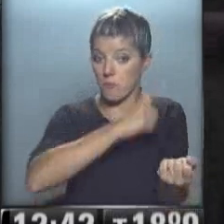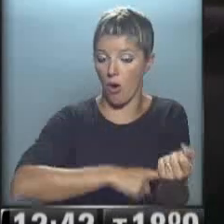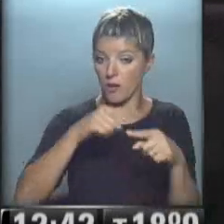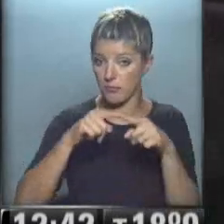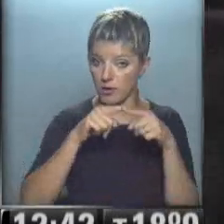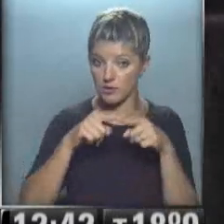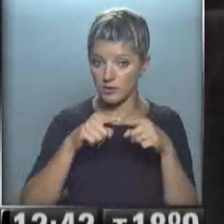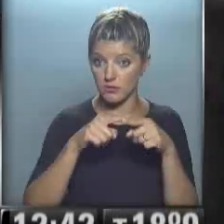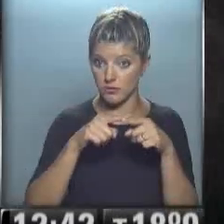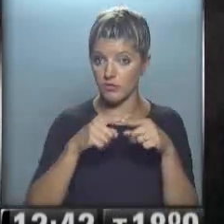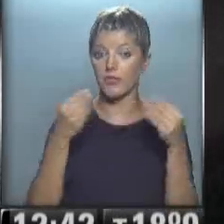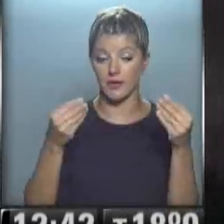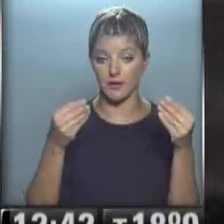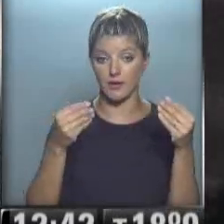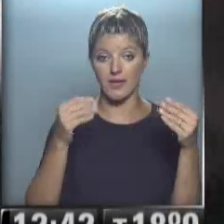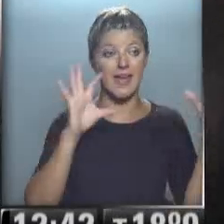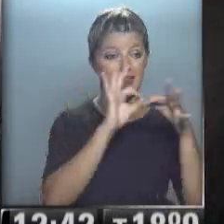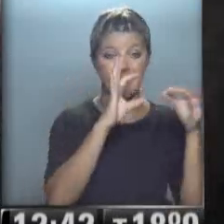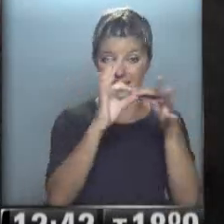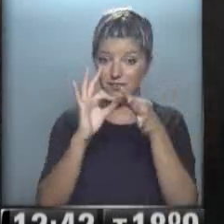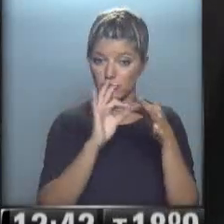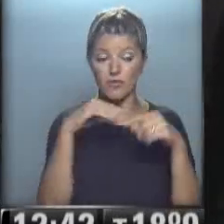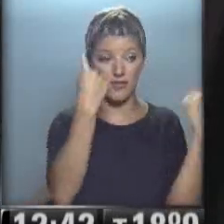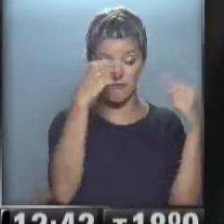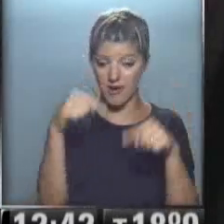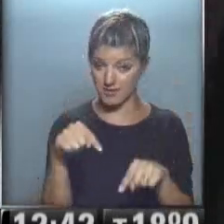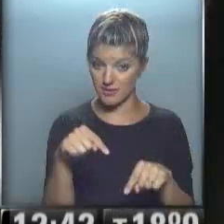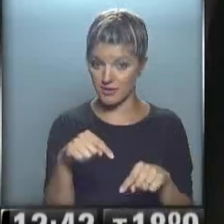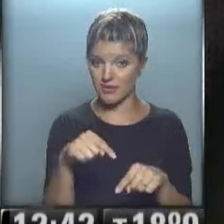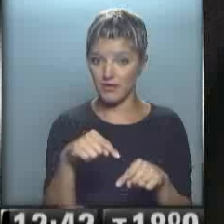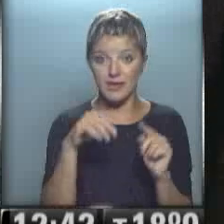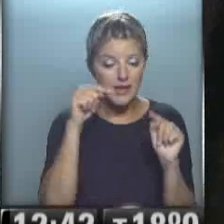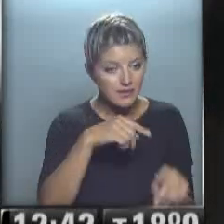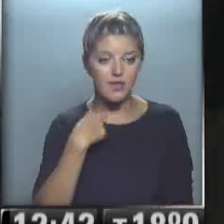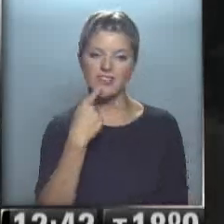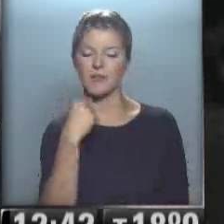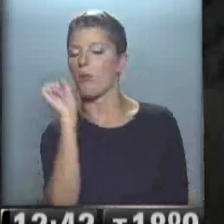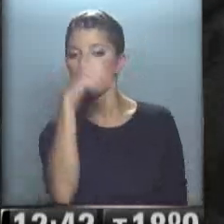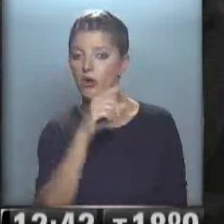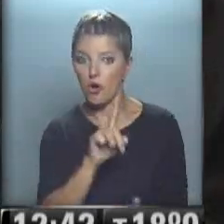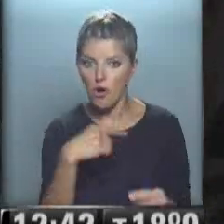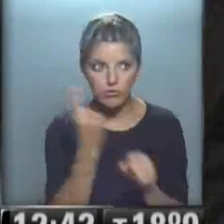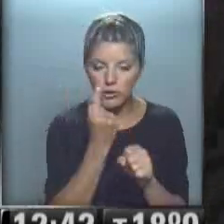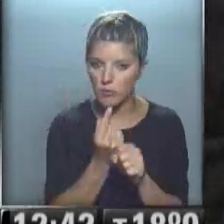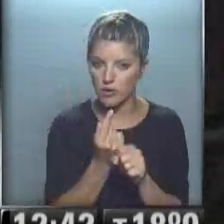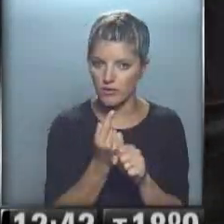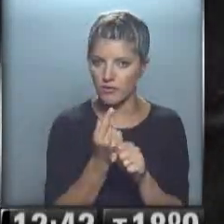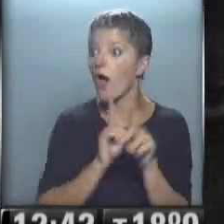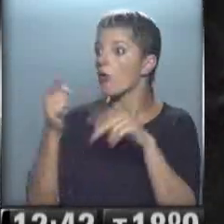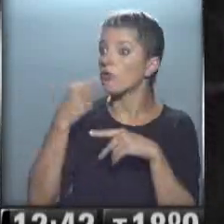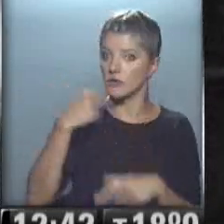de las de las distintas de la relación de poder al cual no se no se lo puede ignorar además diarios que por lo general dicen que son